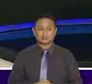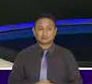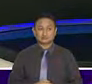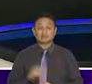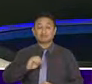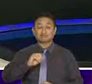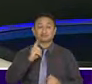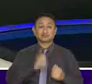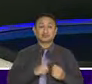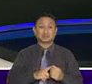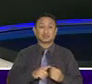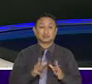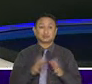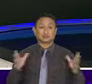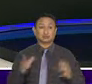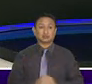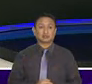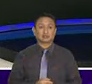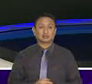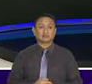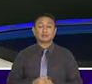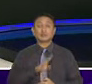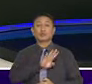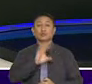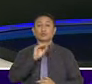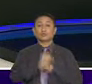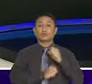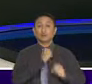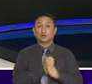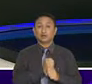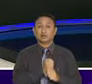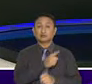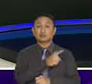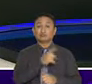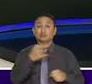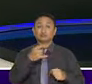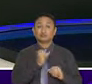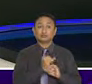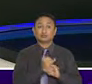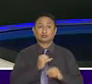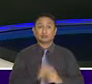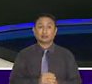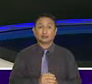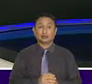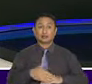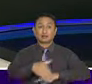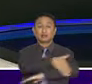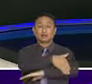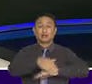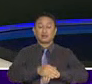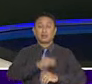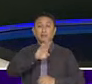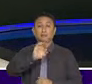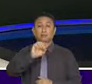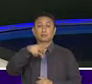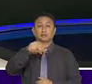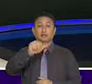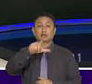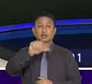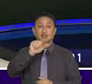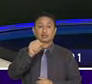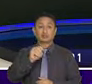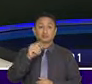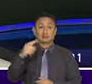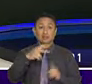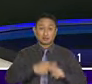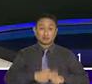sigue viviendo años esta institución estuvo en la energía en el beaterio ahí